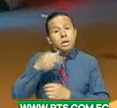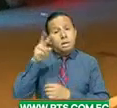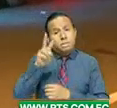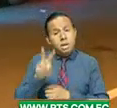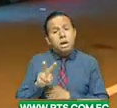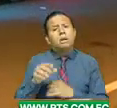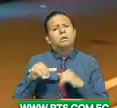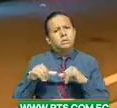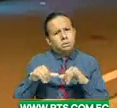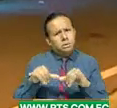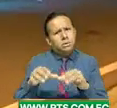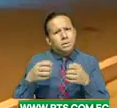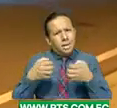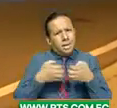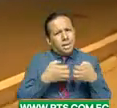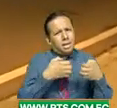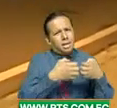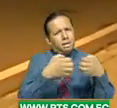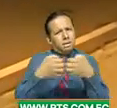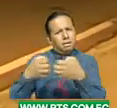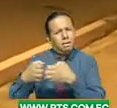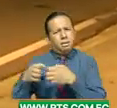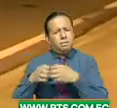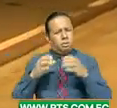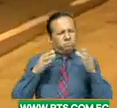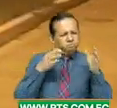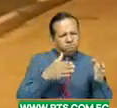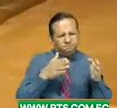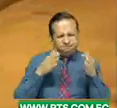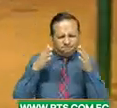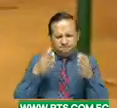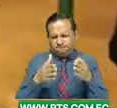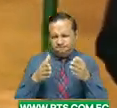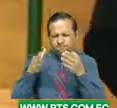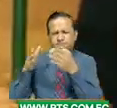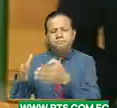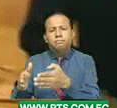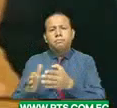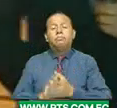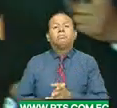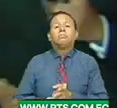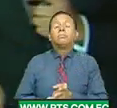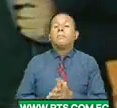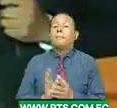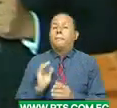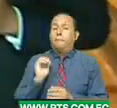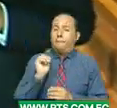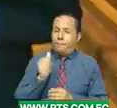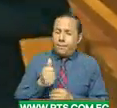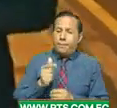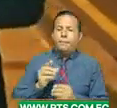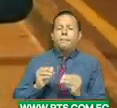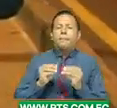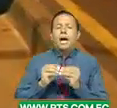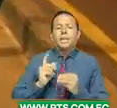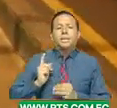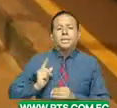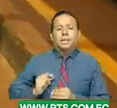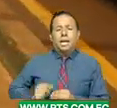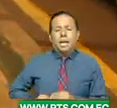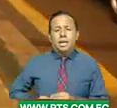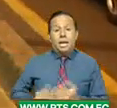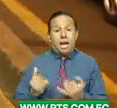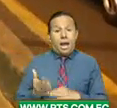nuevamente estos equipos en las calles de la urbe porteña, pero más detalles los tenemos también en un reportaje que nos preparó